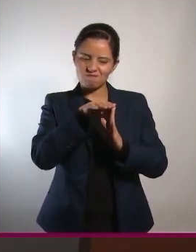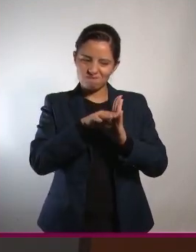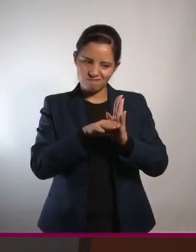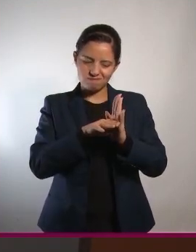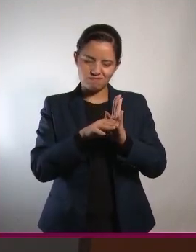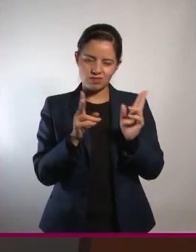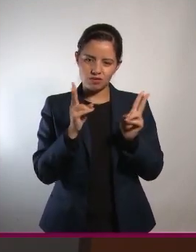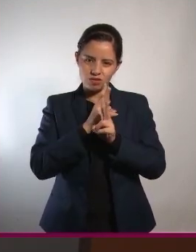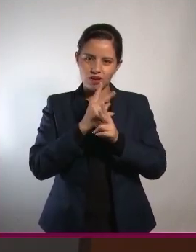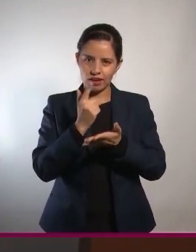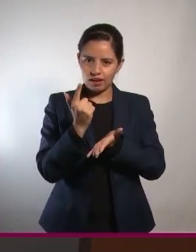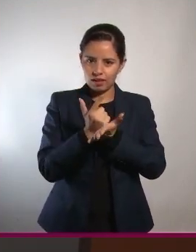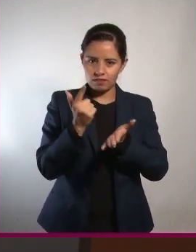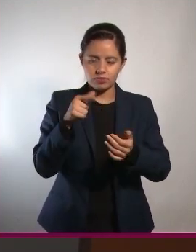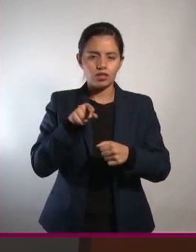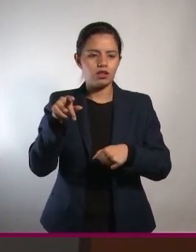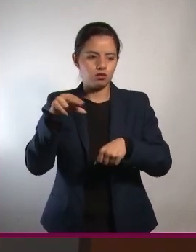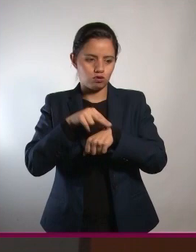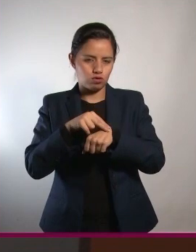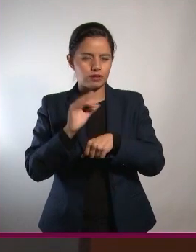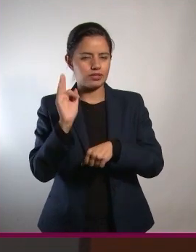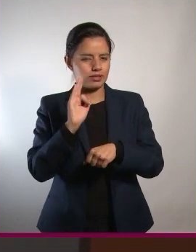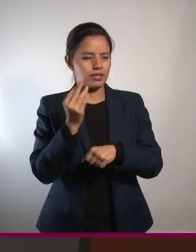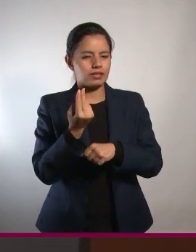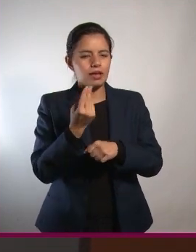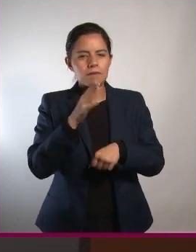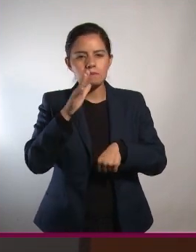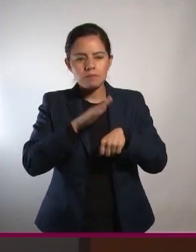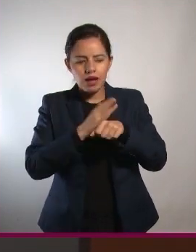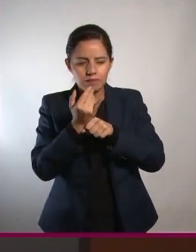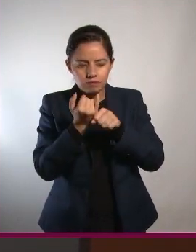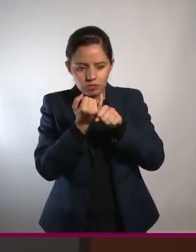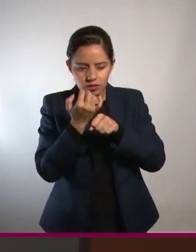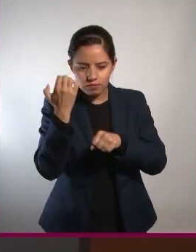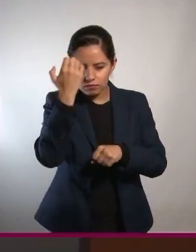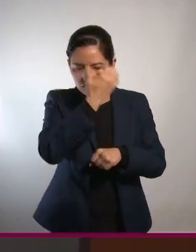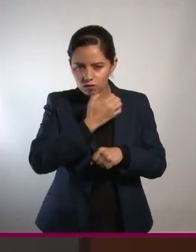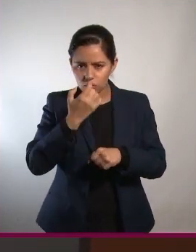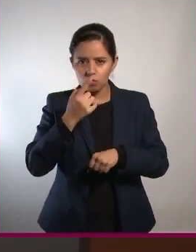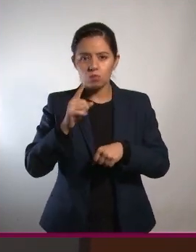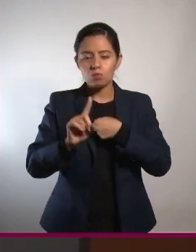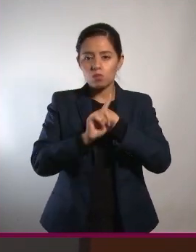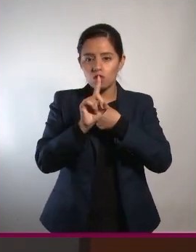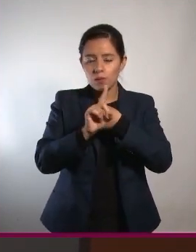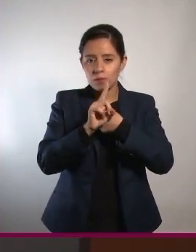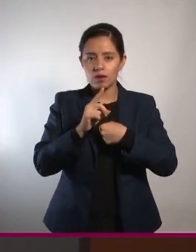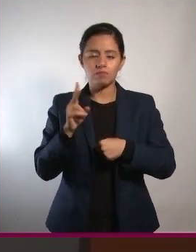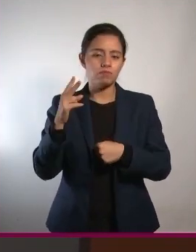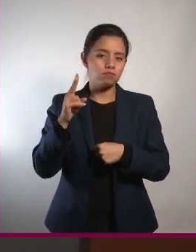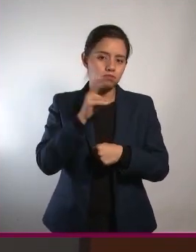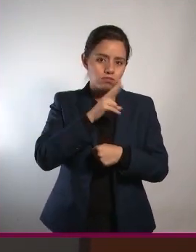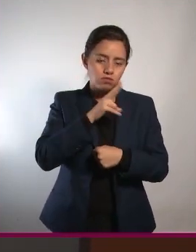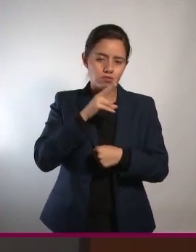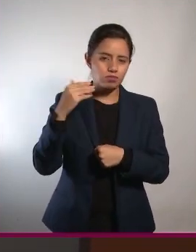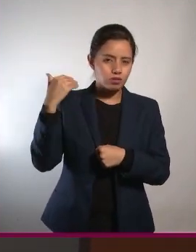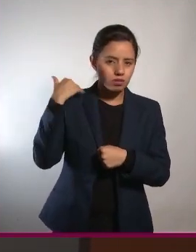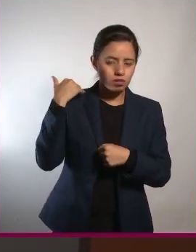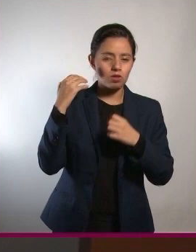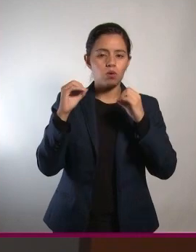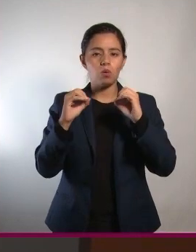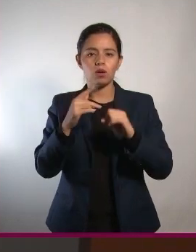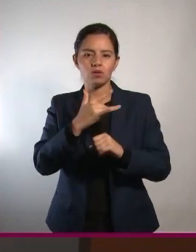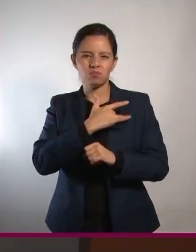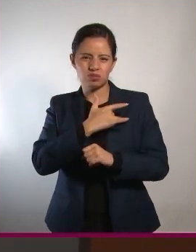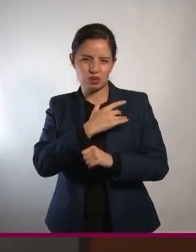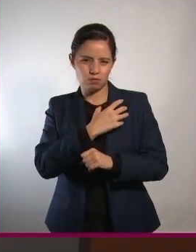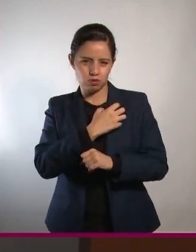médico les indicará si se requieren más estudios para precisar si son problemas pulmonares, cardíacos o de otro origen, así como la